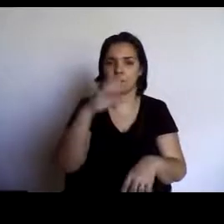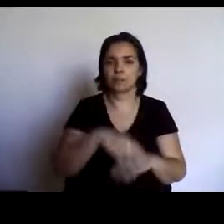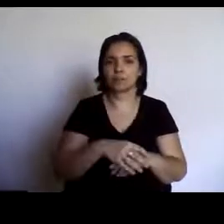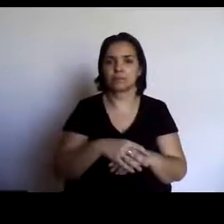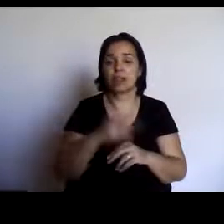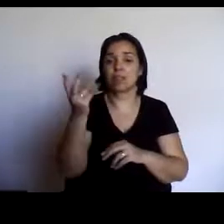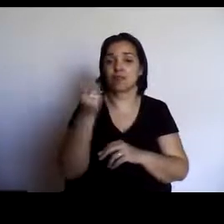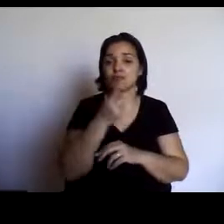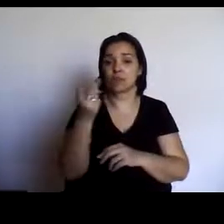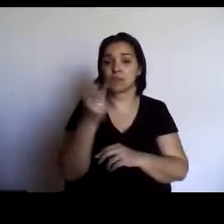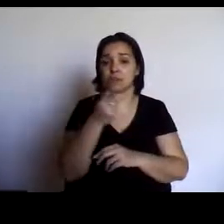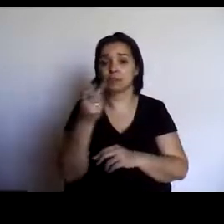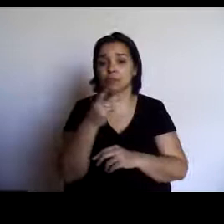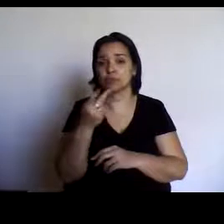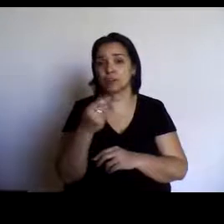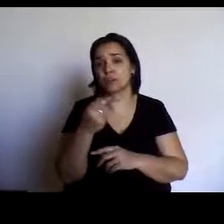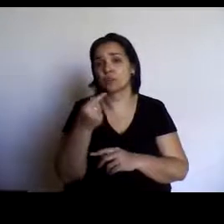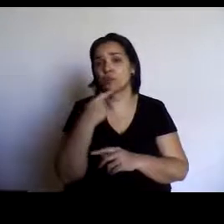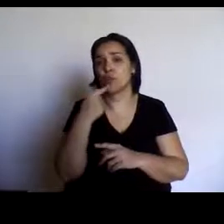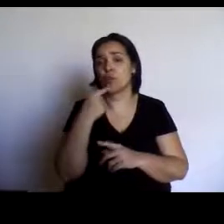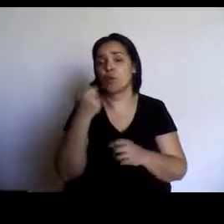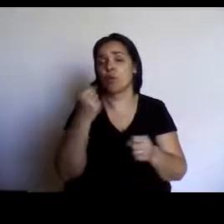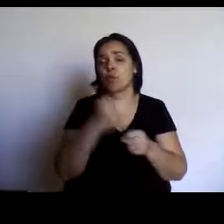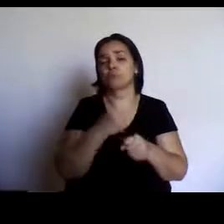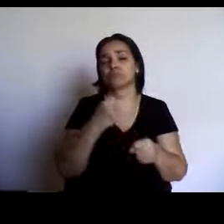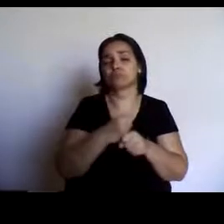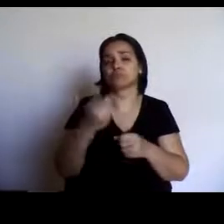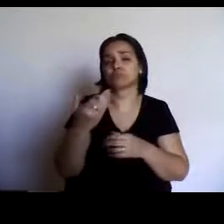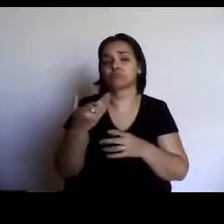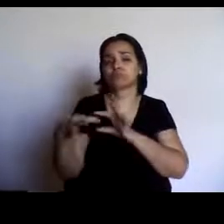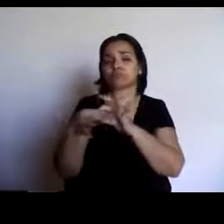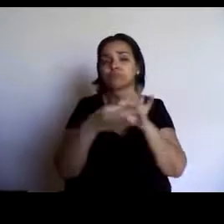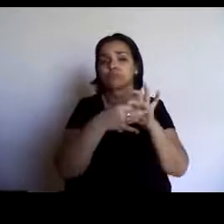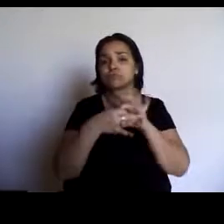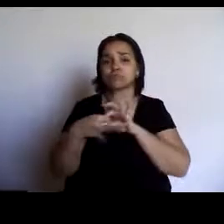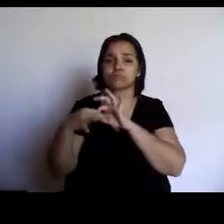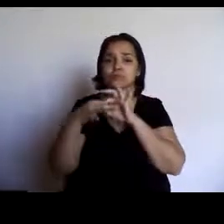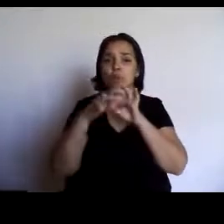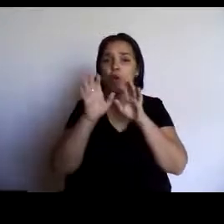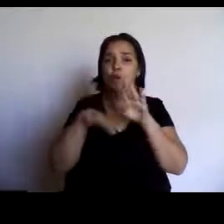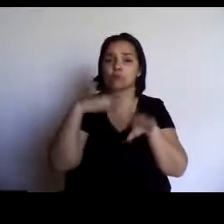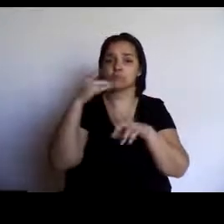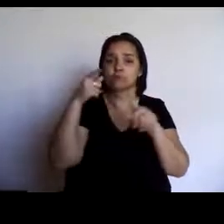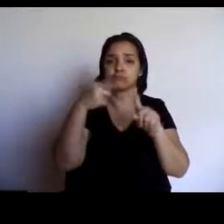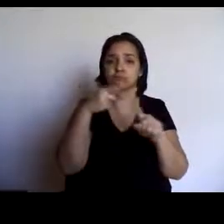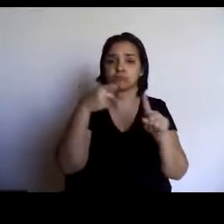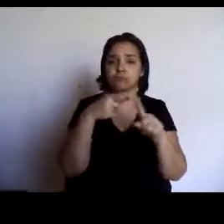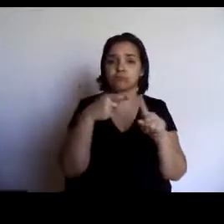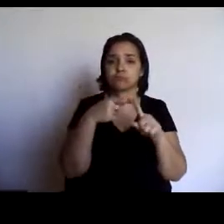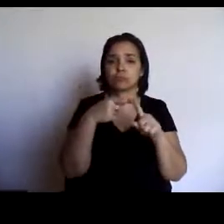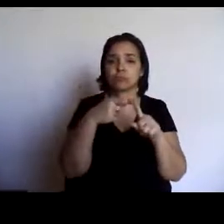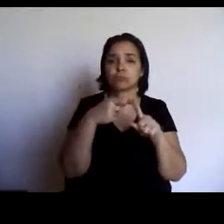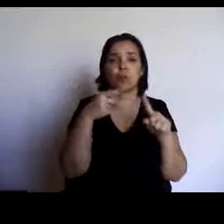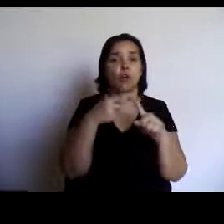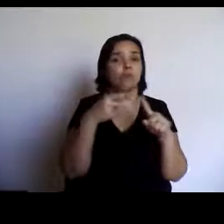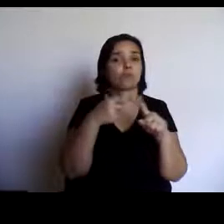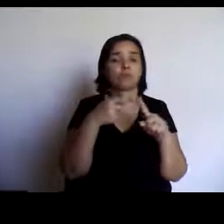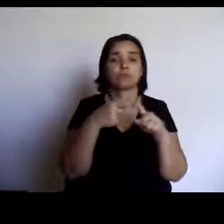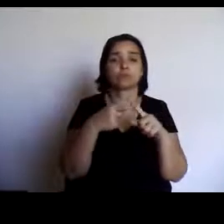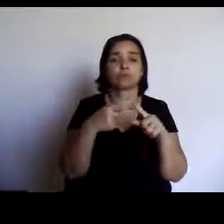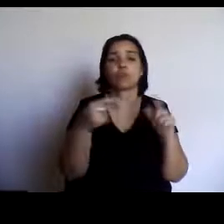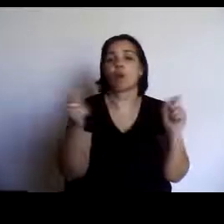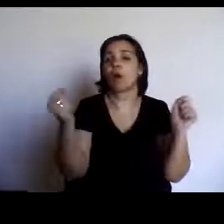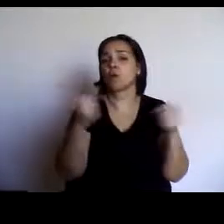Ambas, mediante un trabajo coordinado, trabajamos en pro de cumplir esos objetivos de nuestro convenio, de